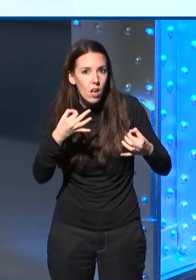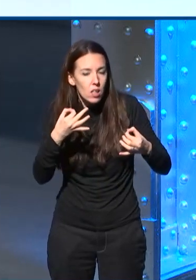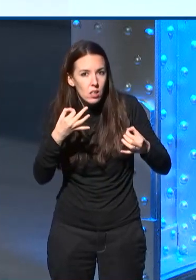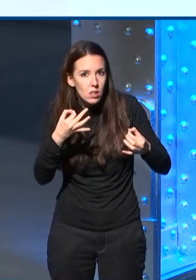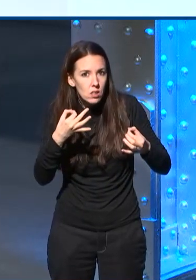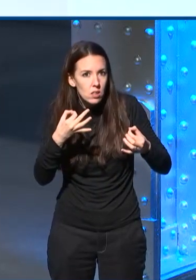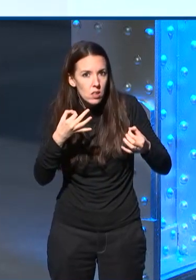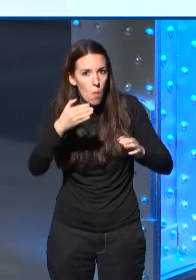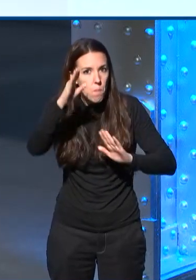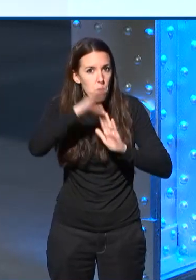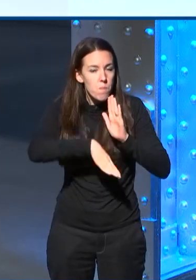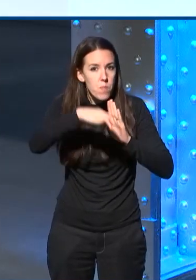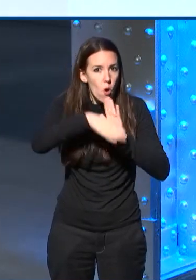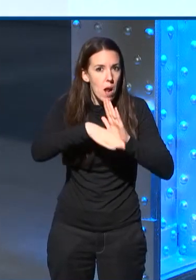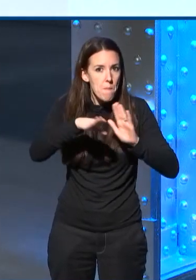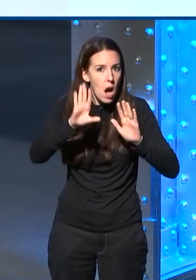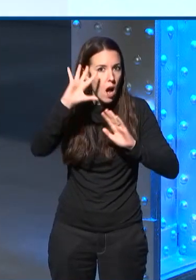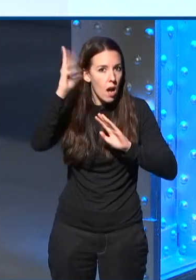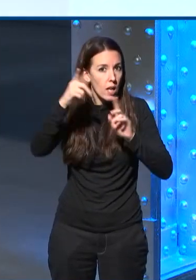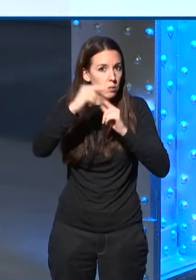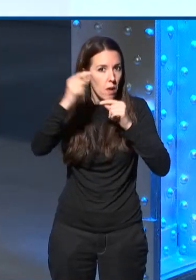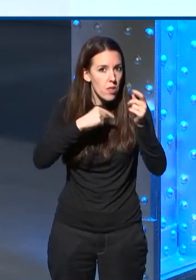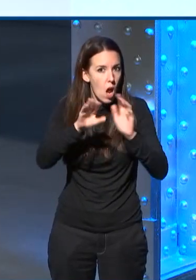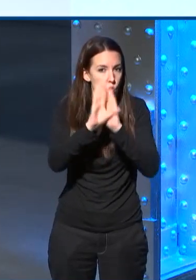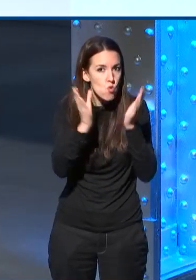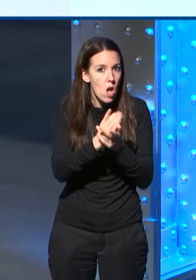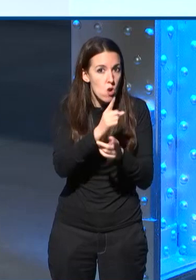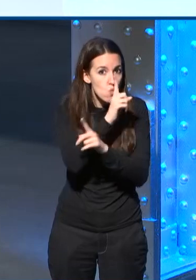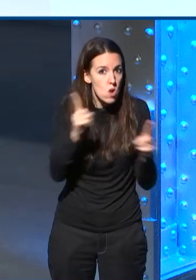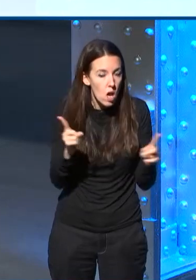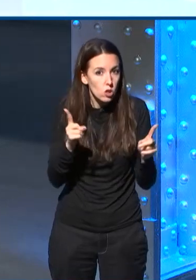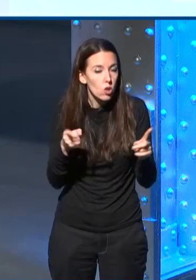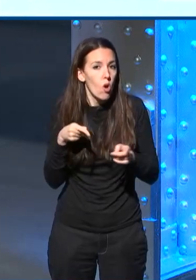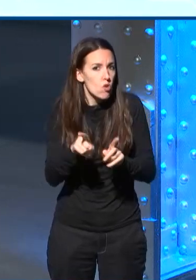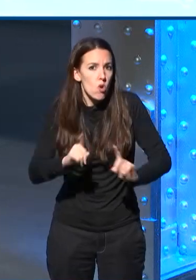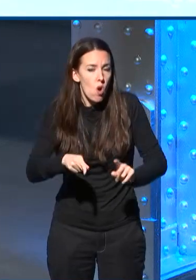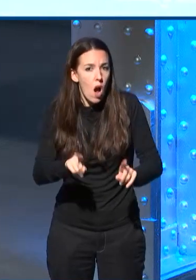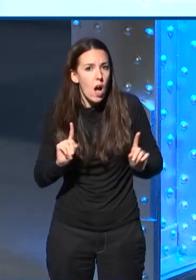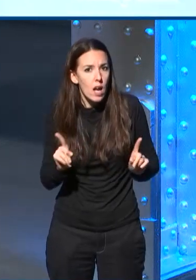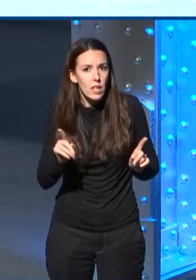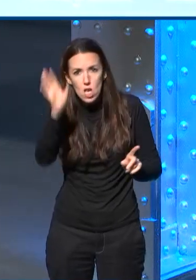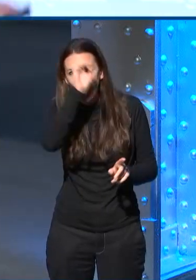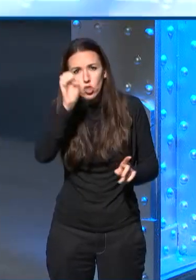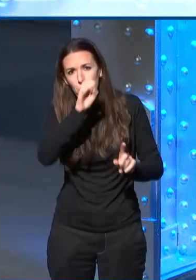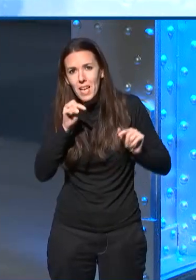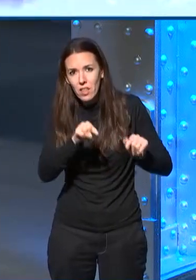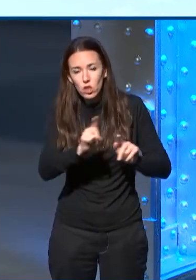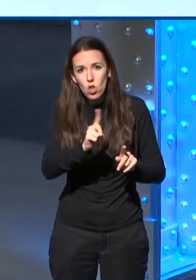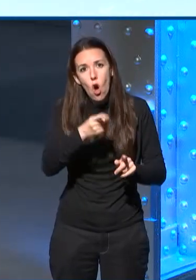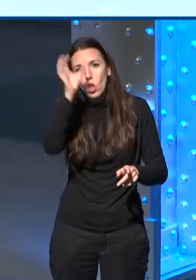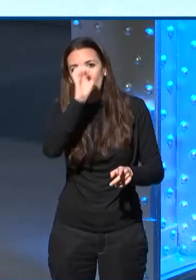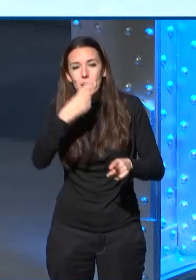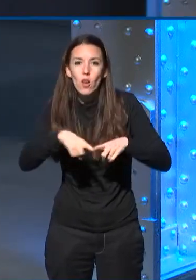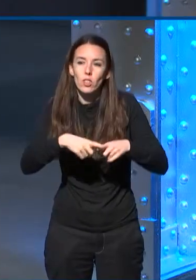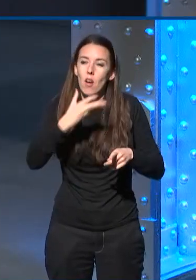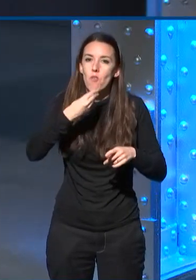programa espacial mundial en un año. No, aquí no se opina de eso, se opina de las cosas